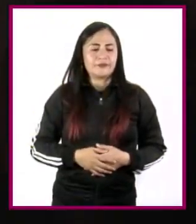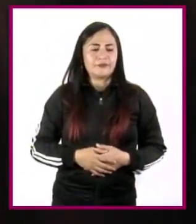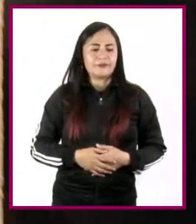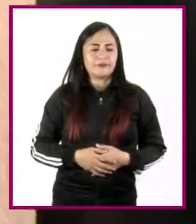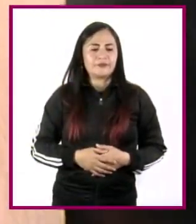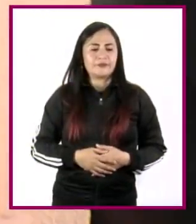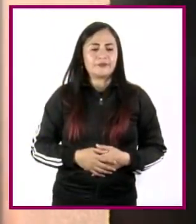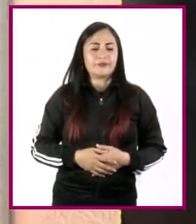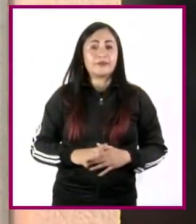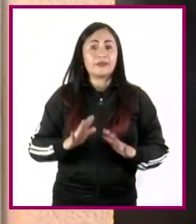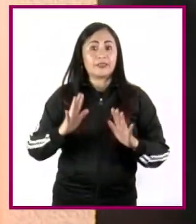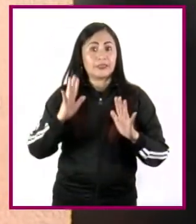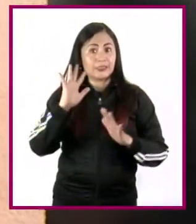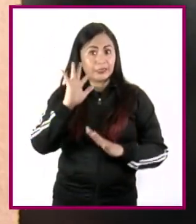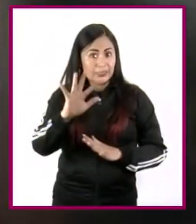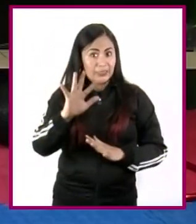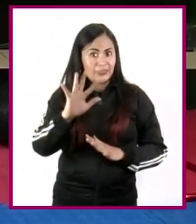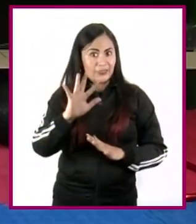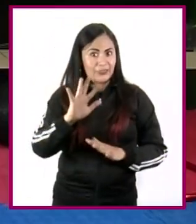Cinco.